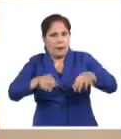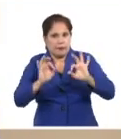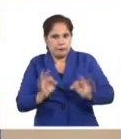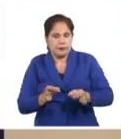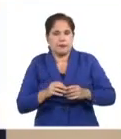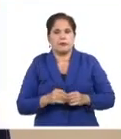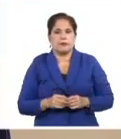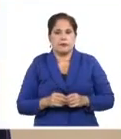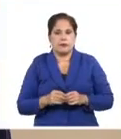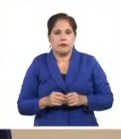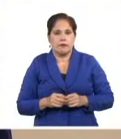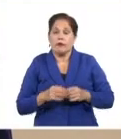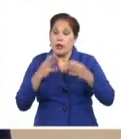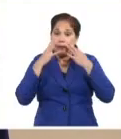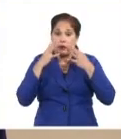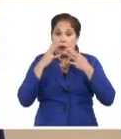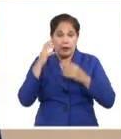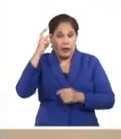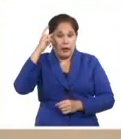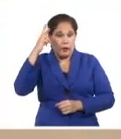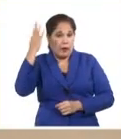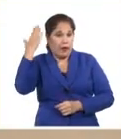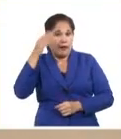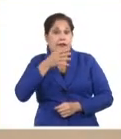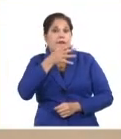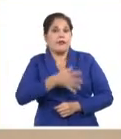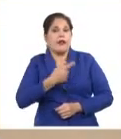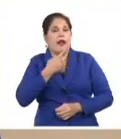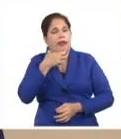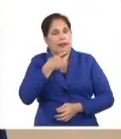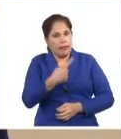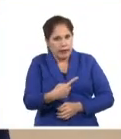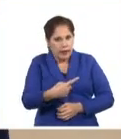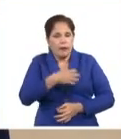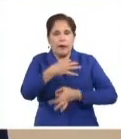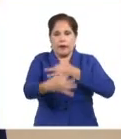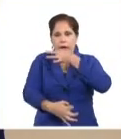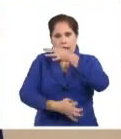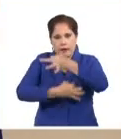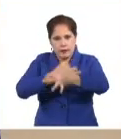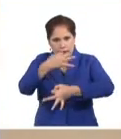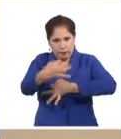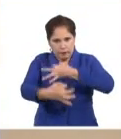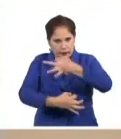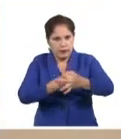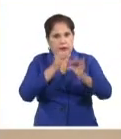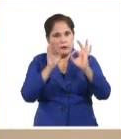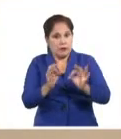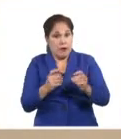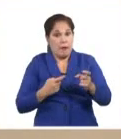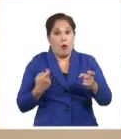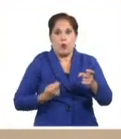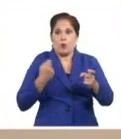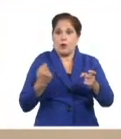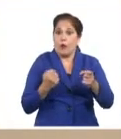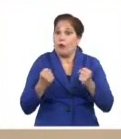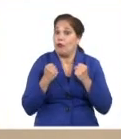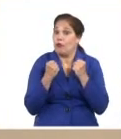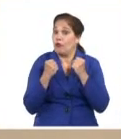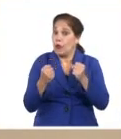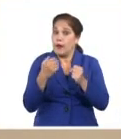Como dijera el comandante en jefe de la Revolución Cubana, Fidel Castro Ruz, luchador incansable